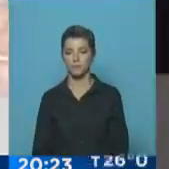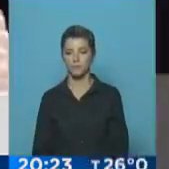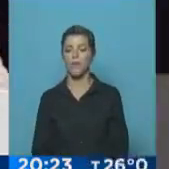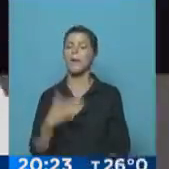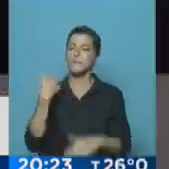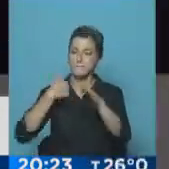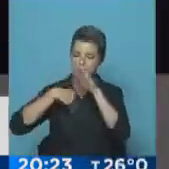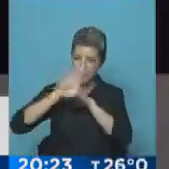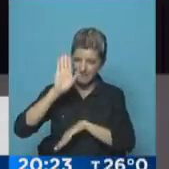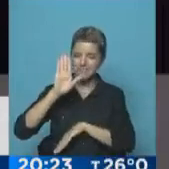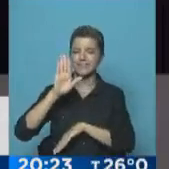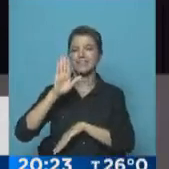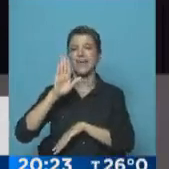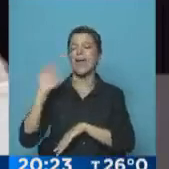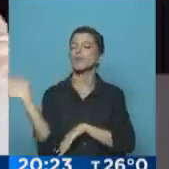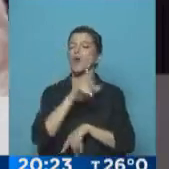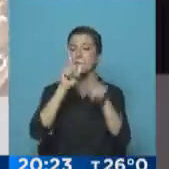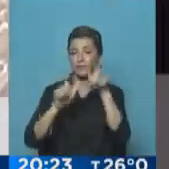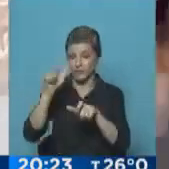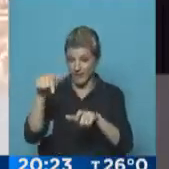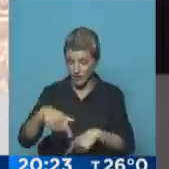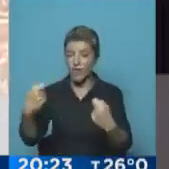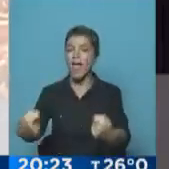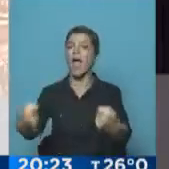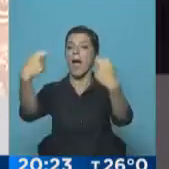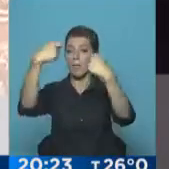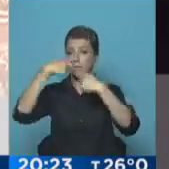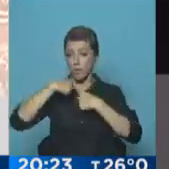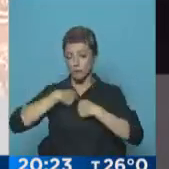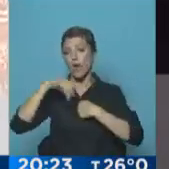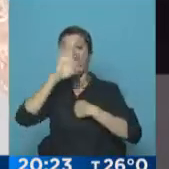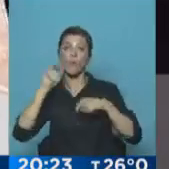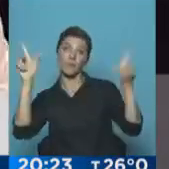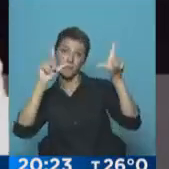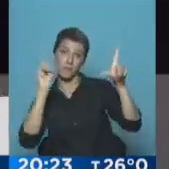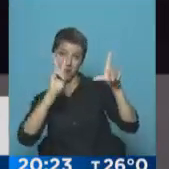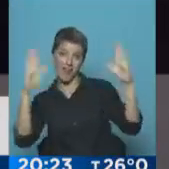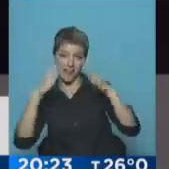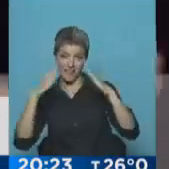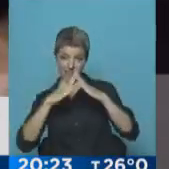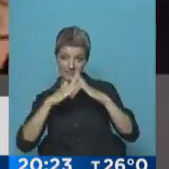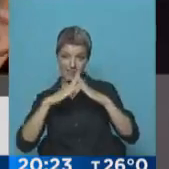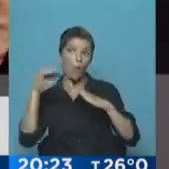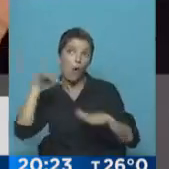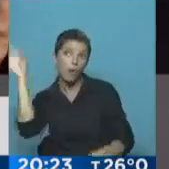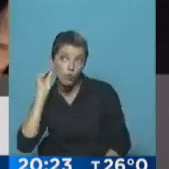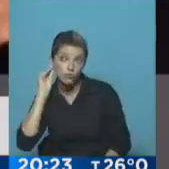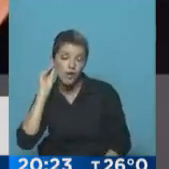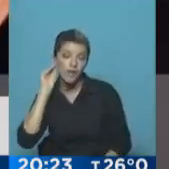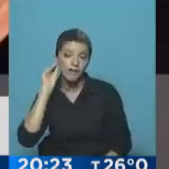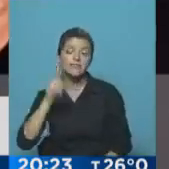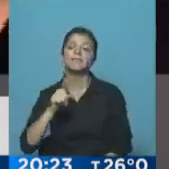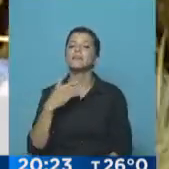a todos los que hoy nos acompañan o nos escuchan de su casa, que se mantengan unidos